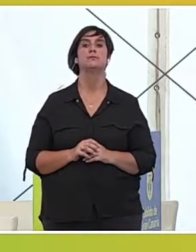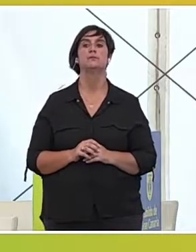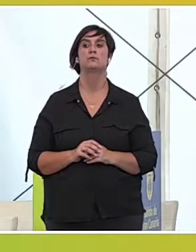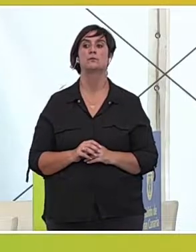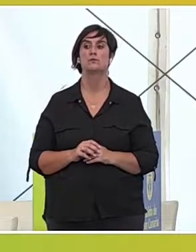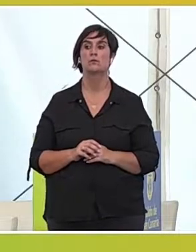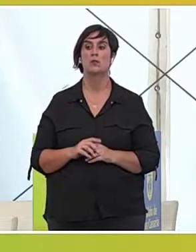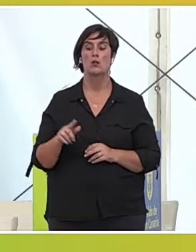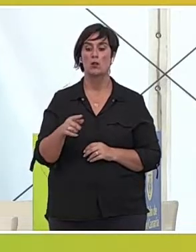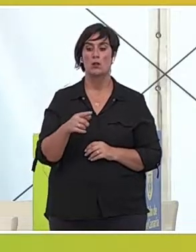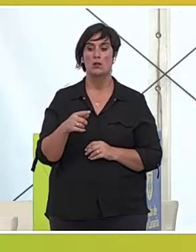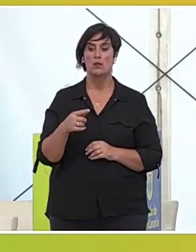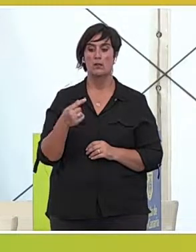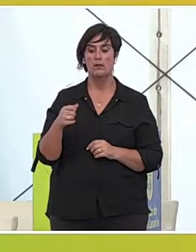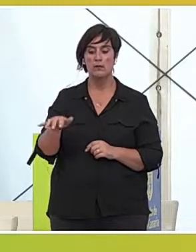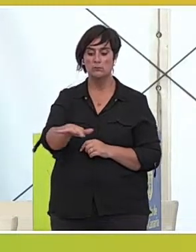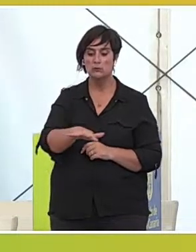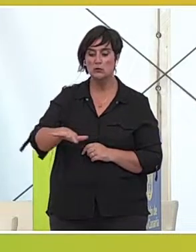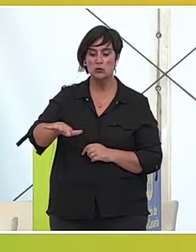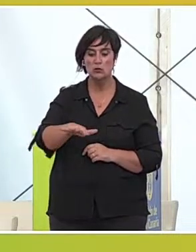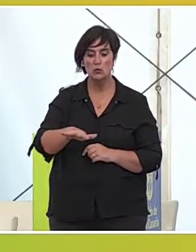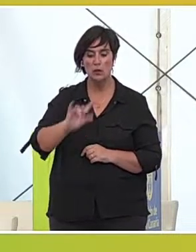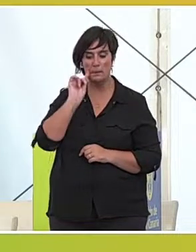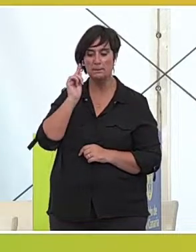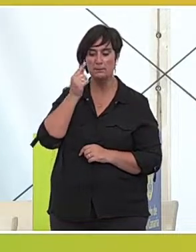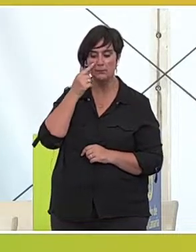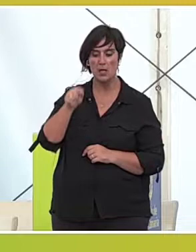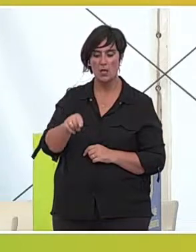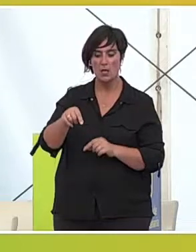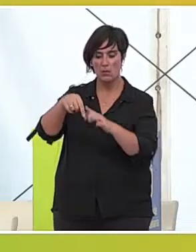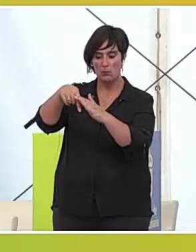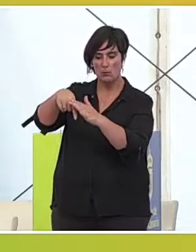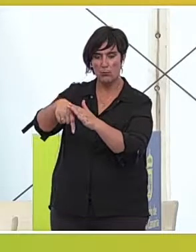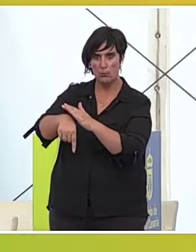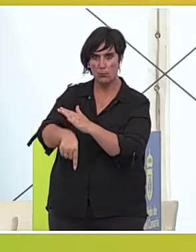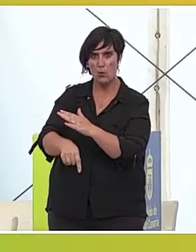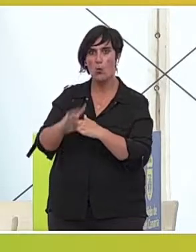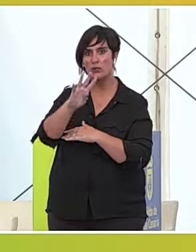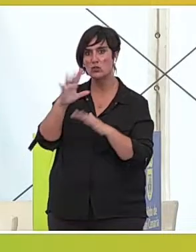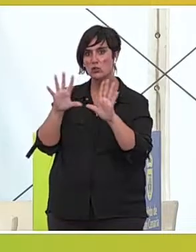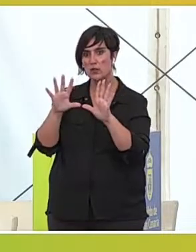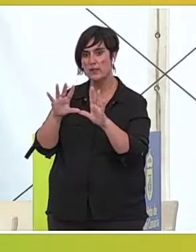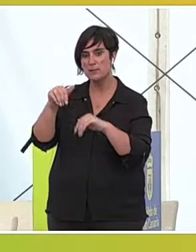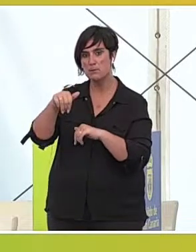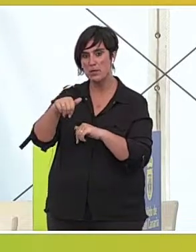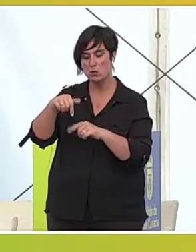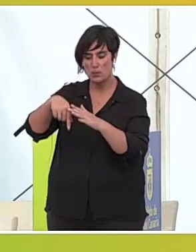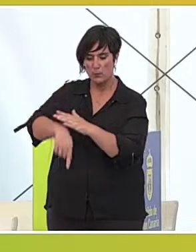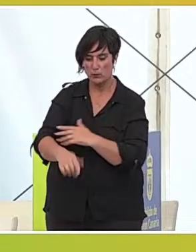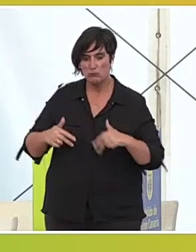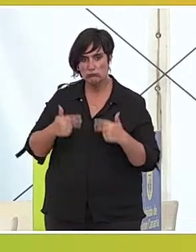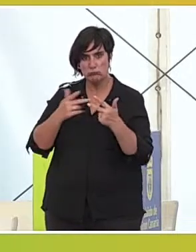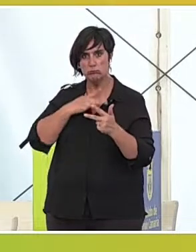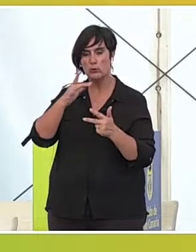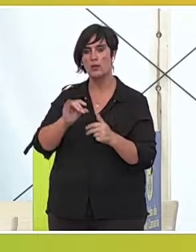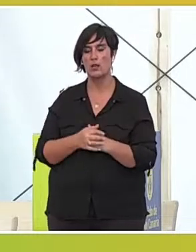Teníamos que identificar un punto que nos permitiera los 410 metros de profundidad. Se habló,